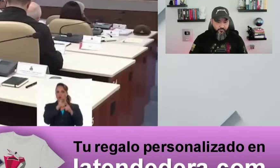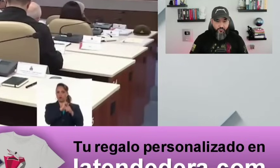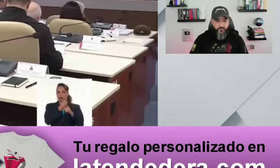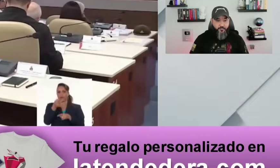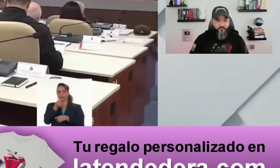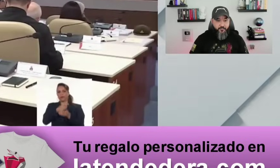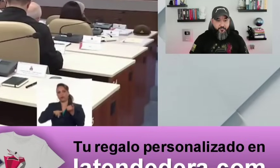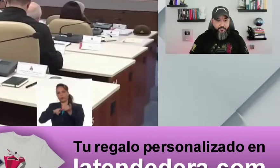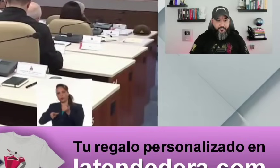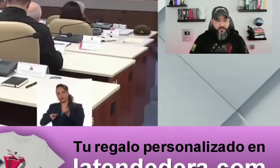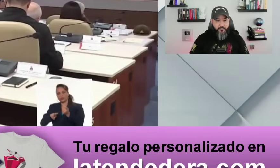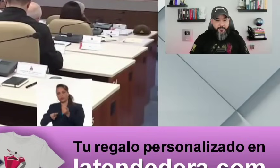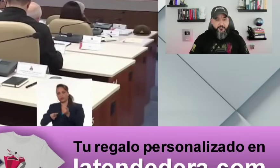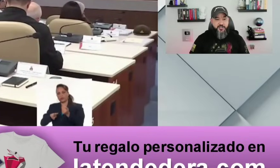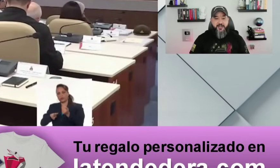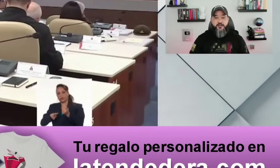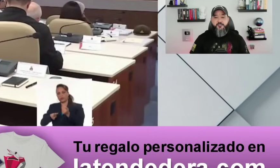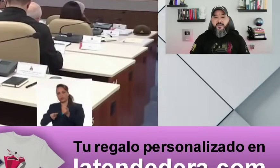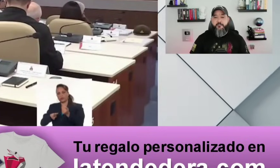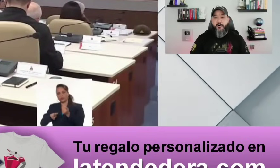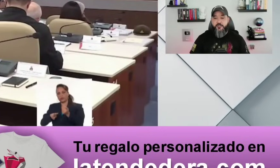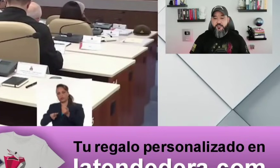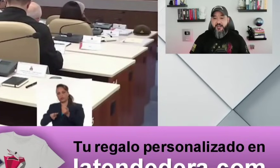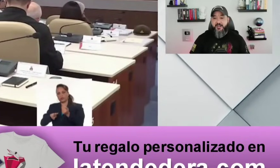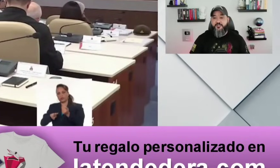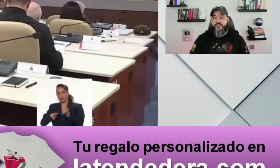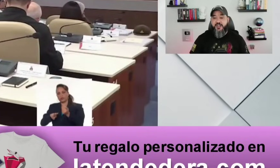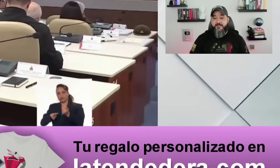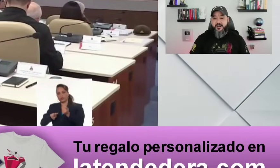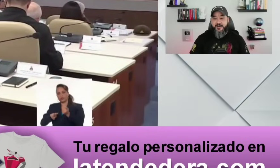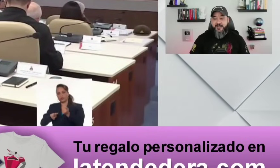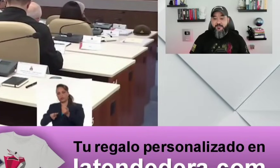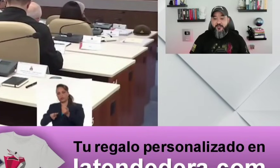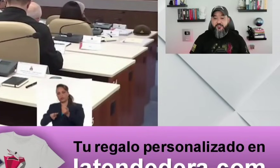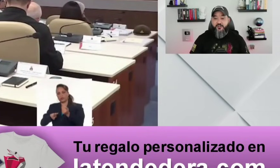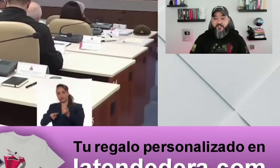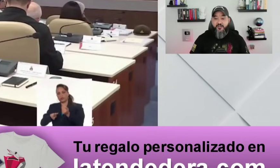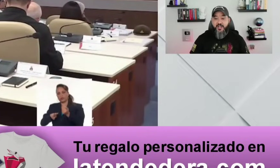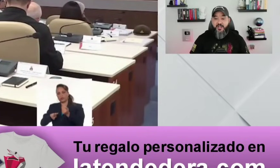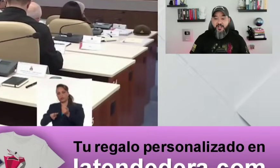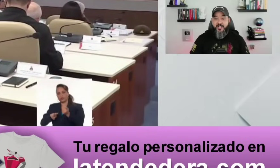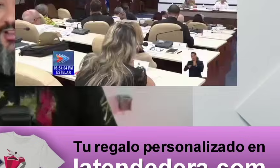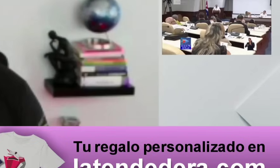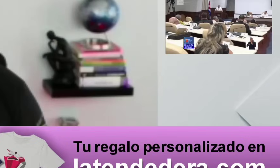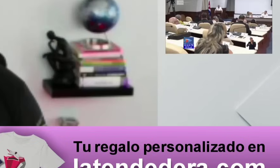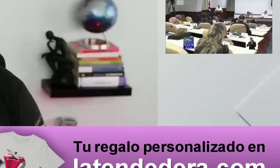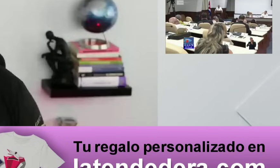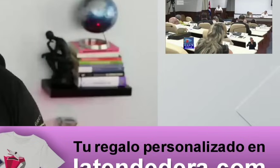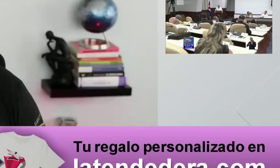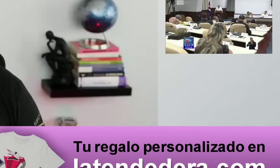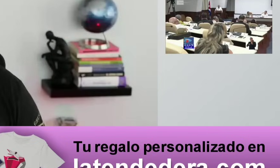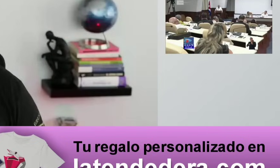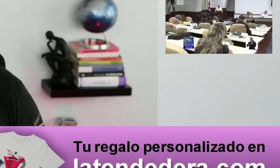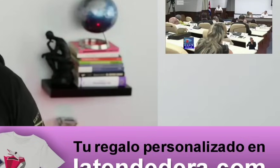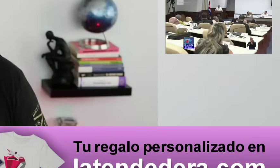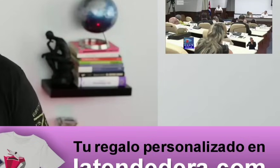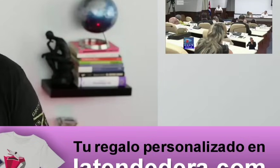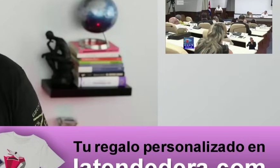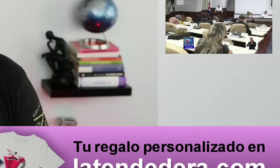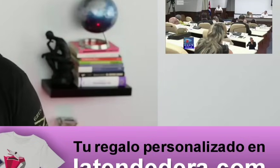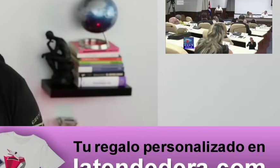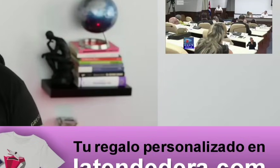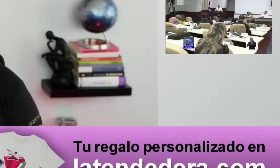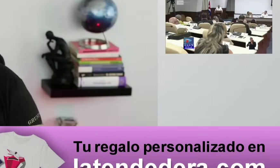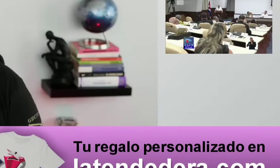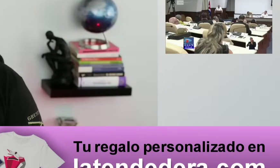la gestión de los gobiernos locales pausa que encontré el post aquí Susana me va a matar pero esto yo lo tengo que leer esto lo tengo que leer porque que yo creo que es más o